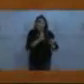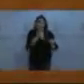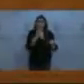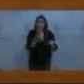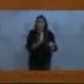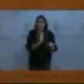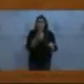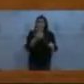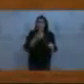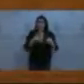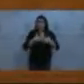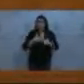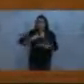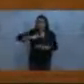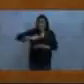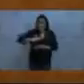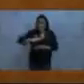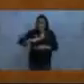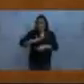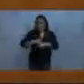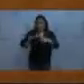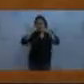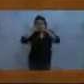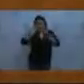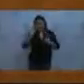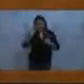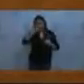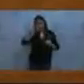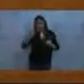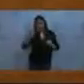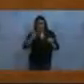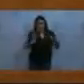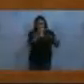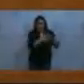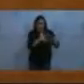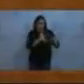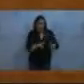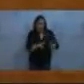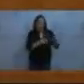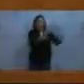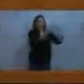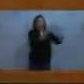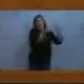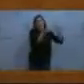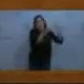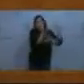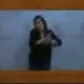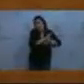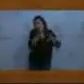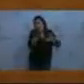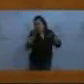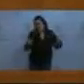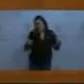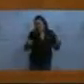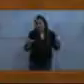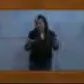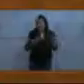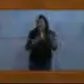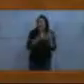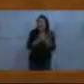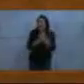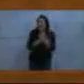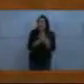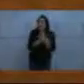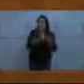usted un mamógrafo para Jarrio, lo digo usted, me refiero a la consejería, sencillamente